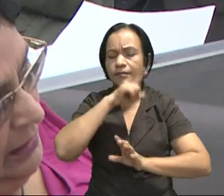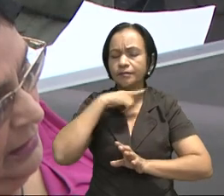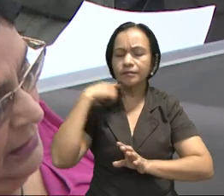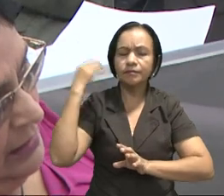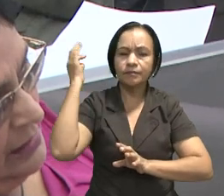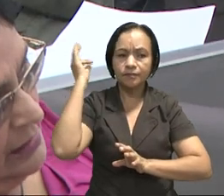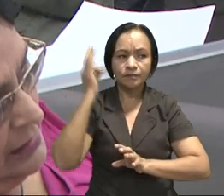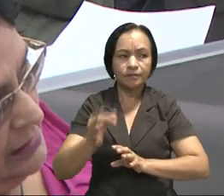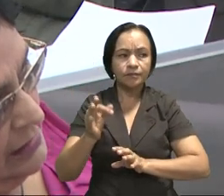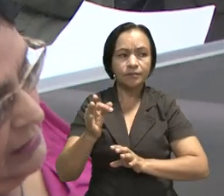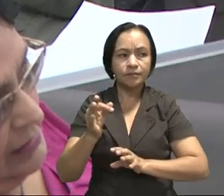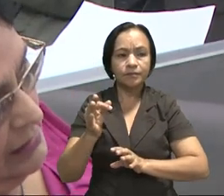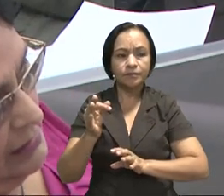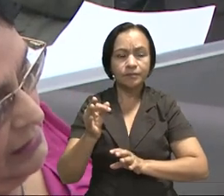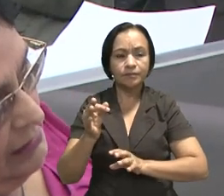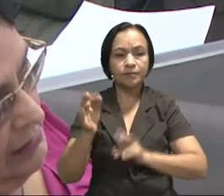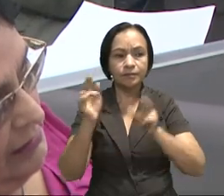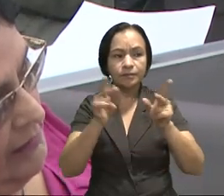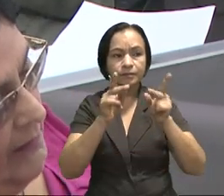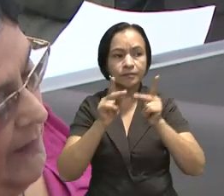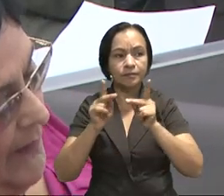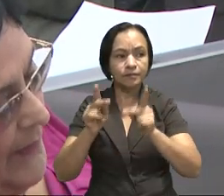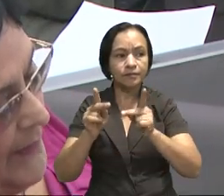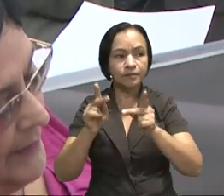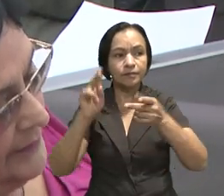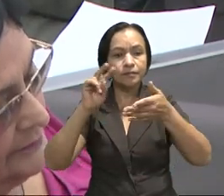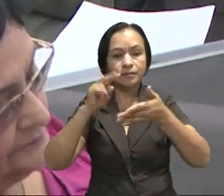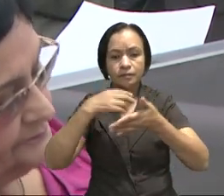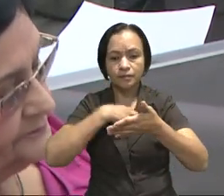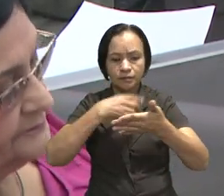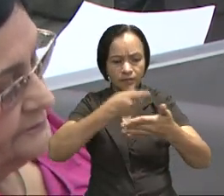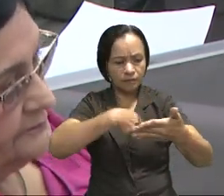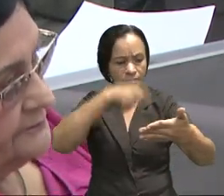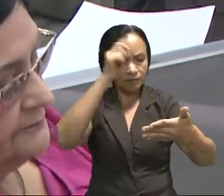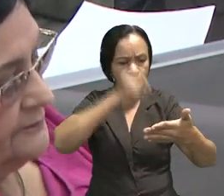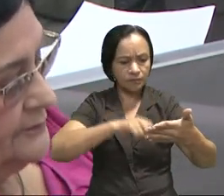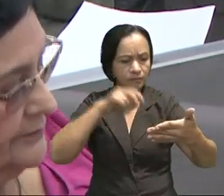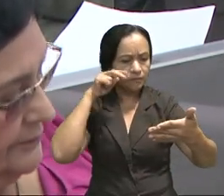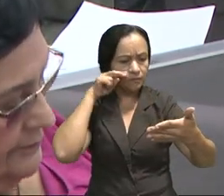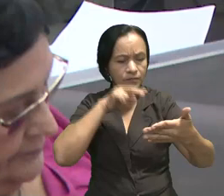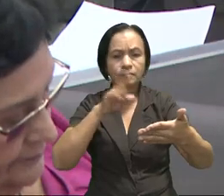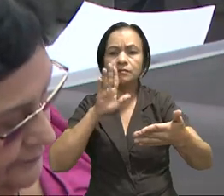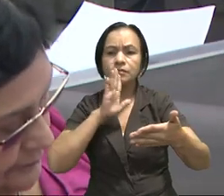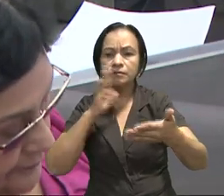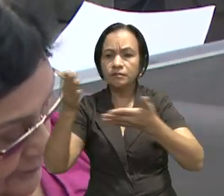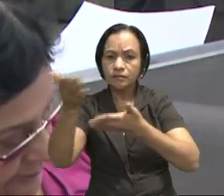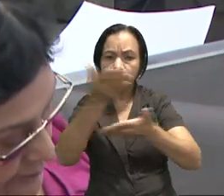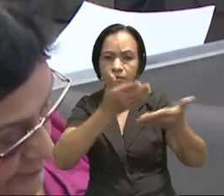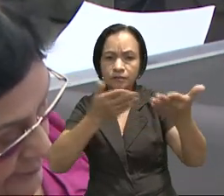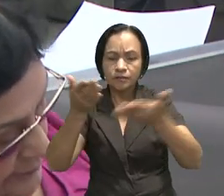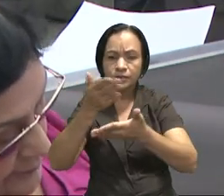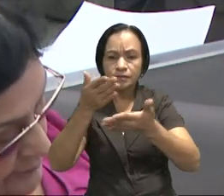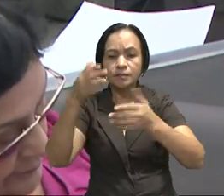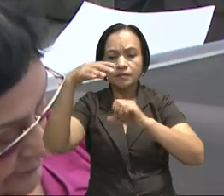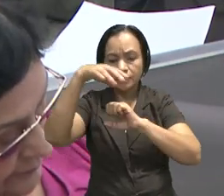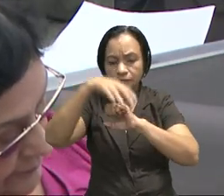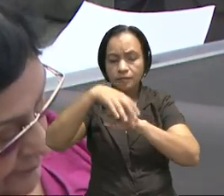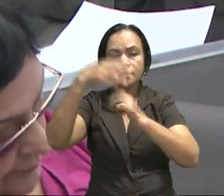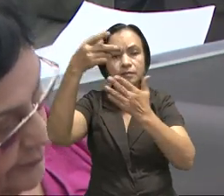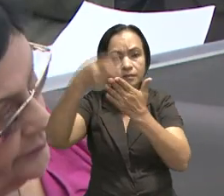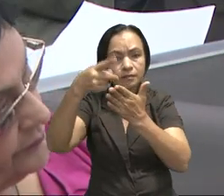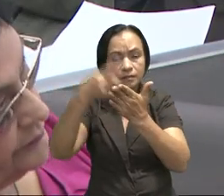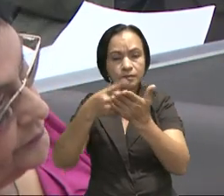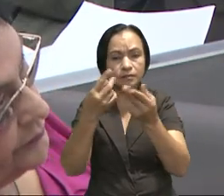conscientes de lo que firman cuando se discute un dictamen en la Comisión